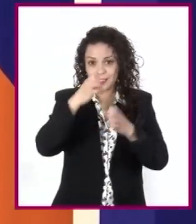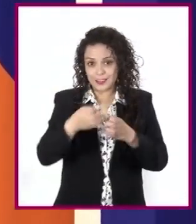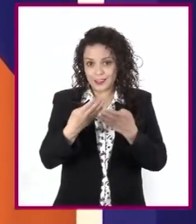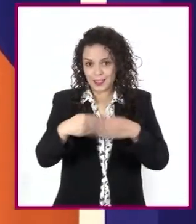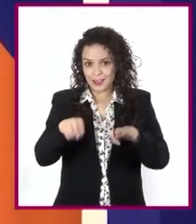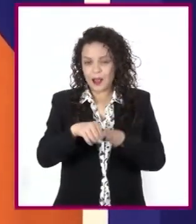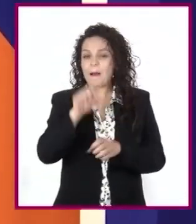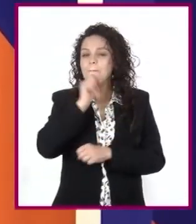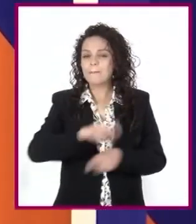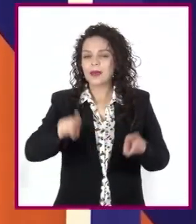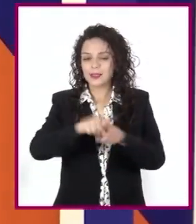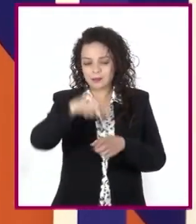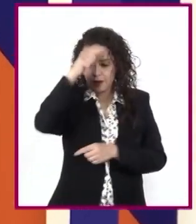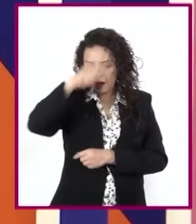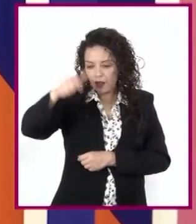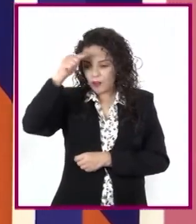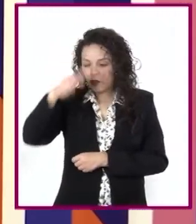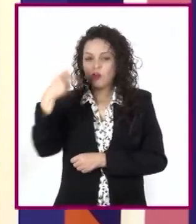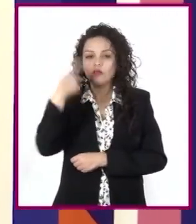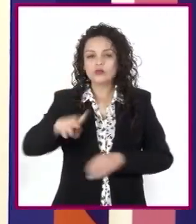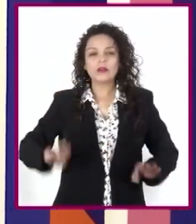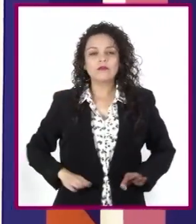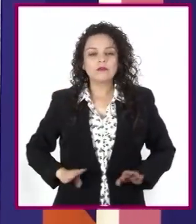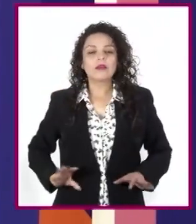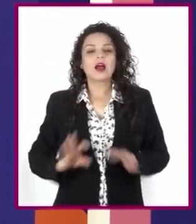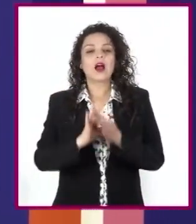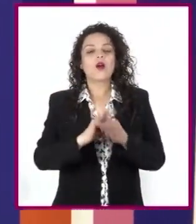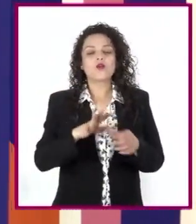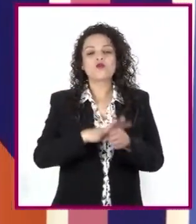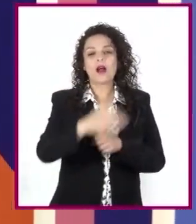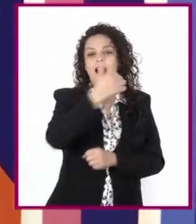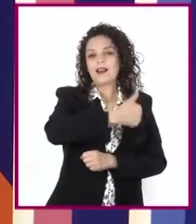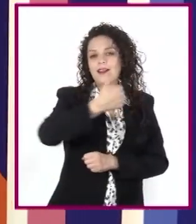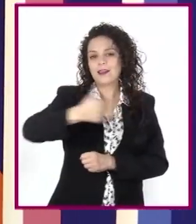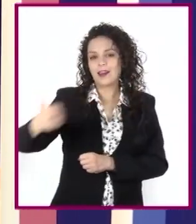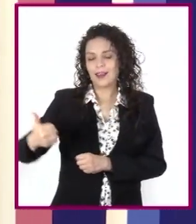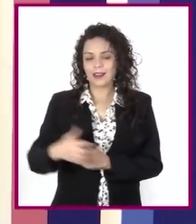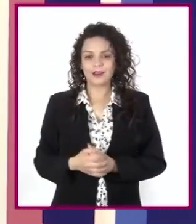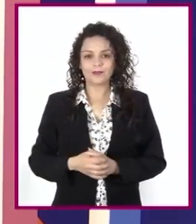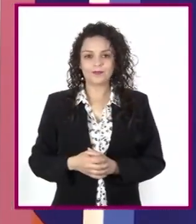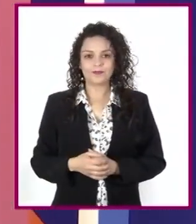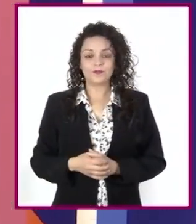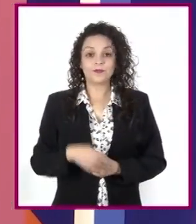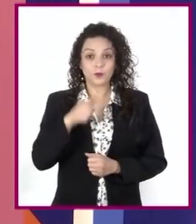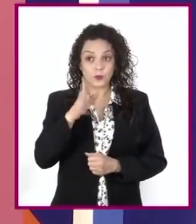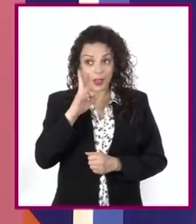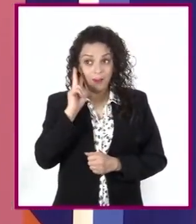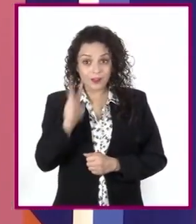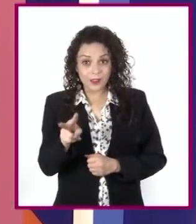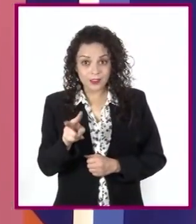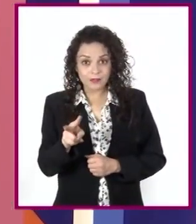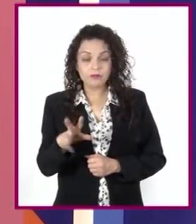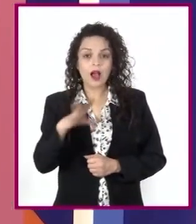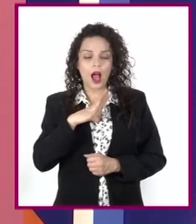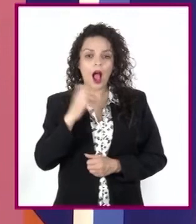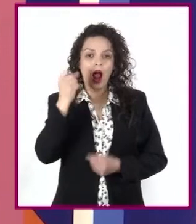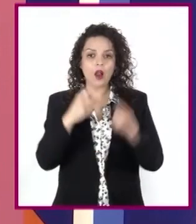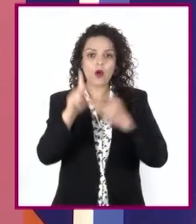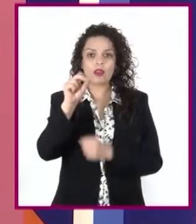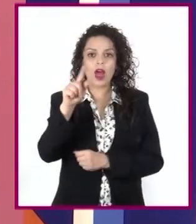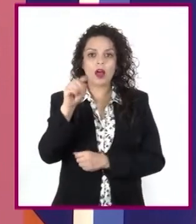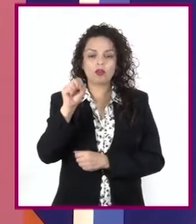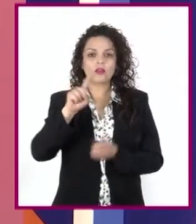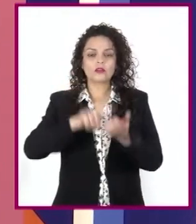también reconocieron el tipo de referencia en cada caso. Como se habrán podido dar cuenta, hay datos que